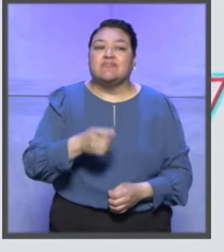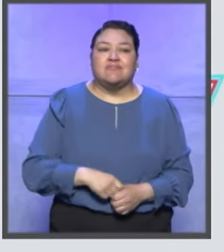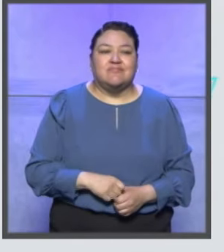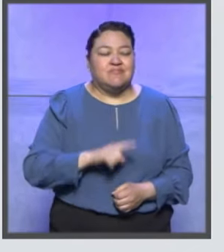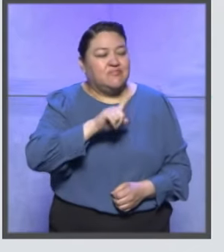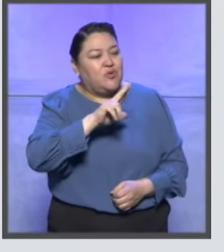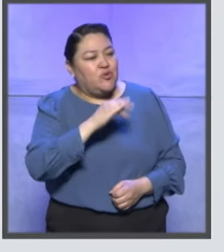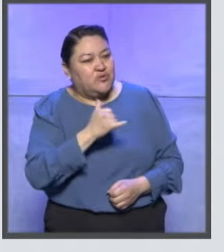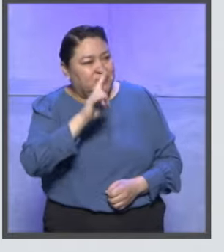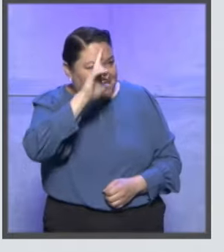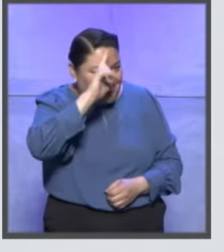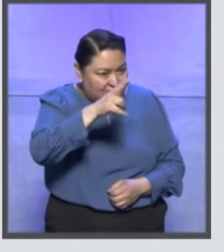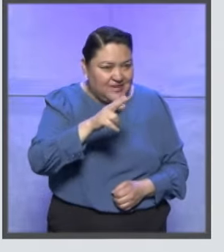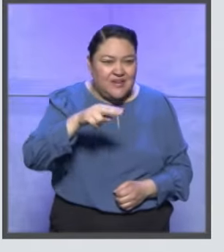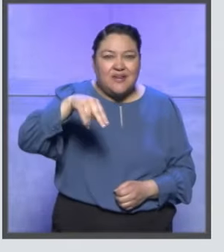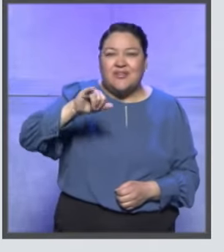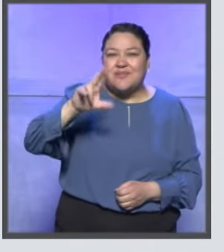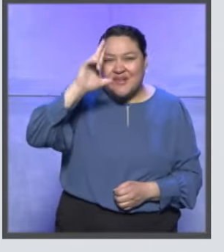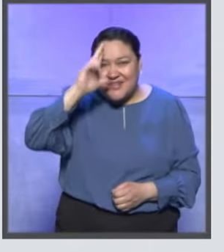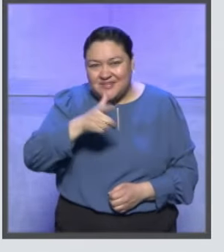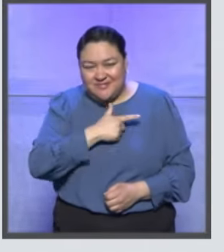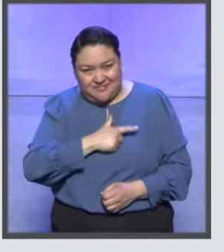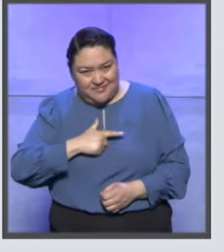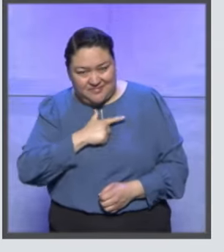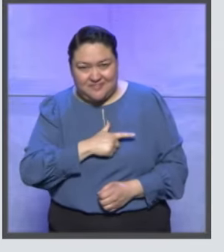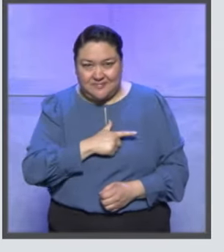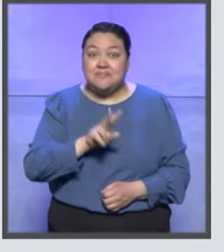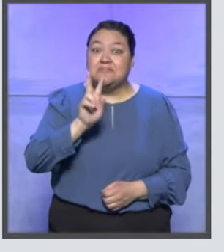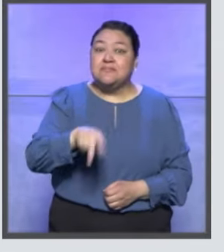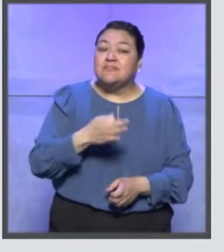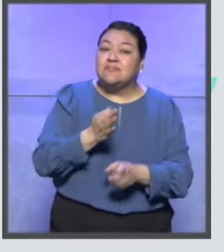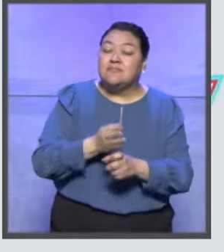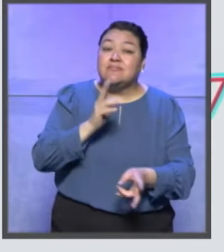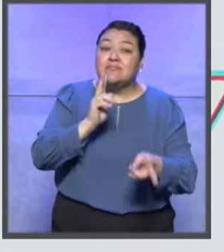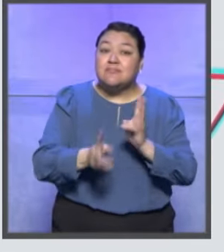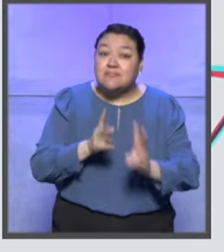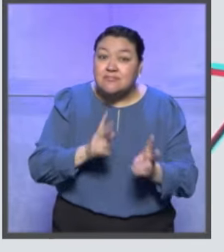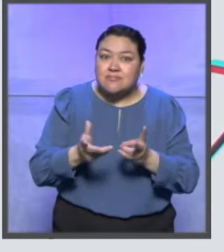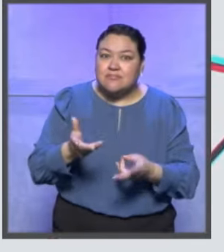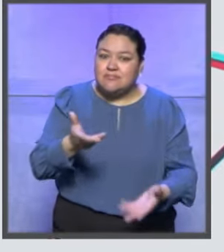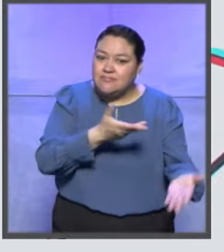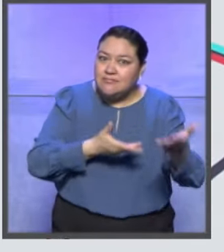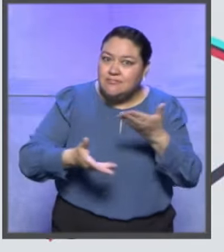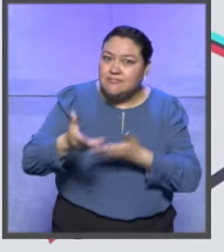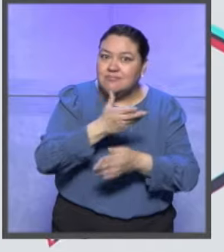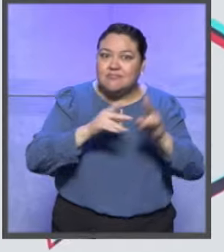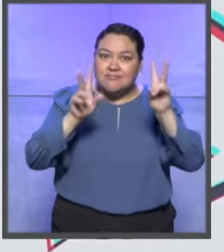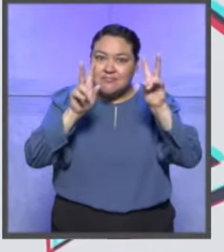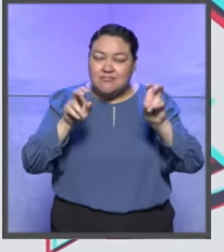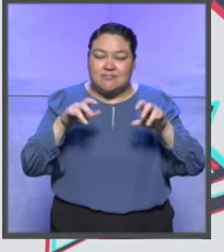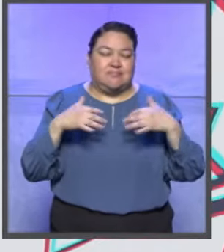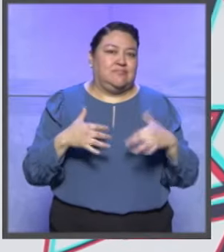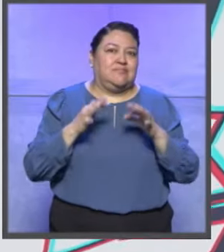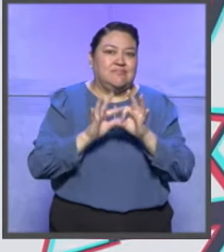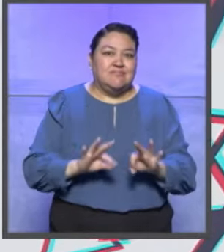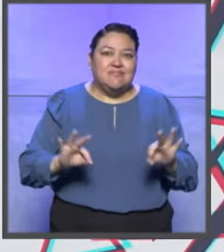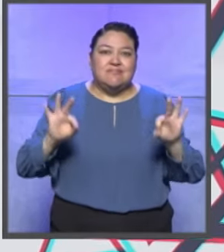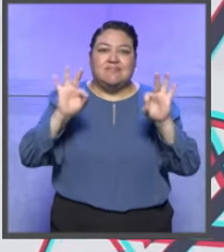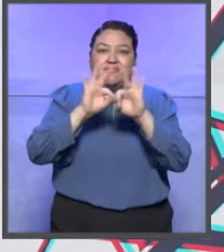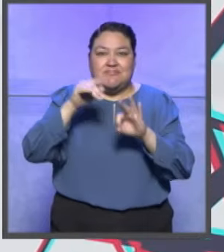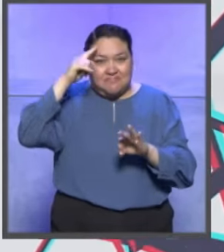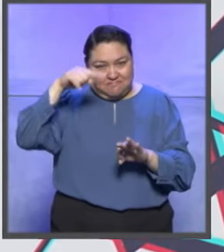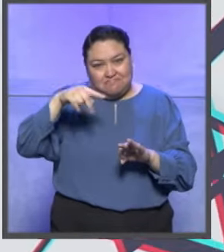Hola, Lucy. Hola, querida Norma. Pues la verdad, estar hablando de este tema tan, tan importante